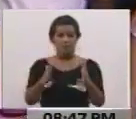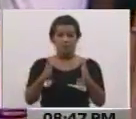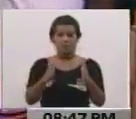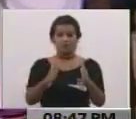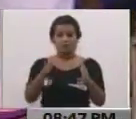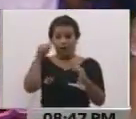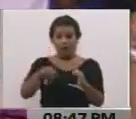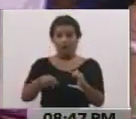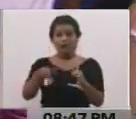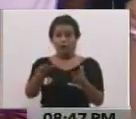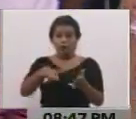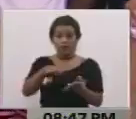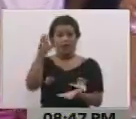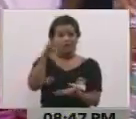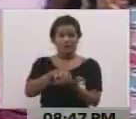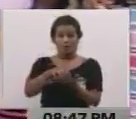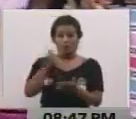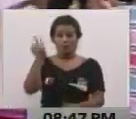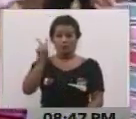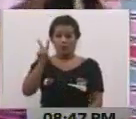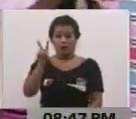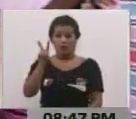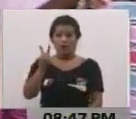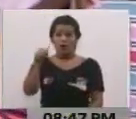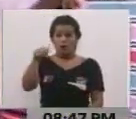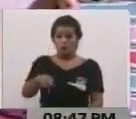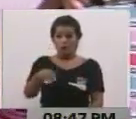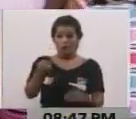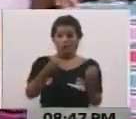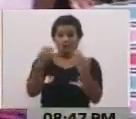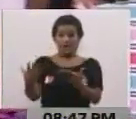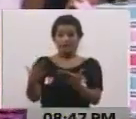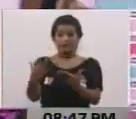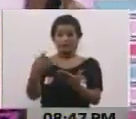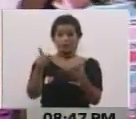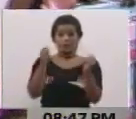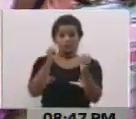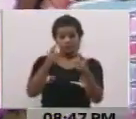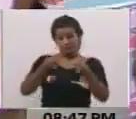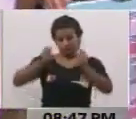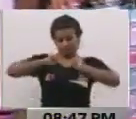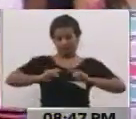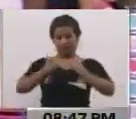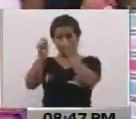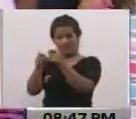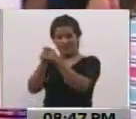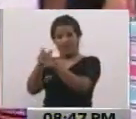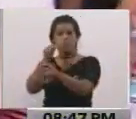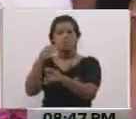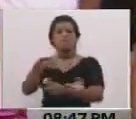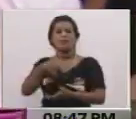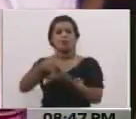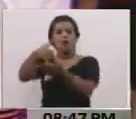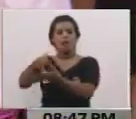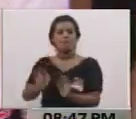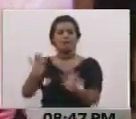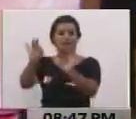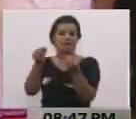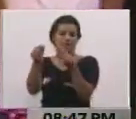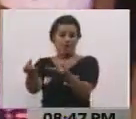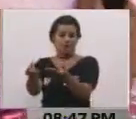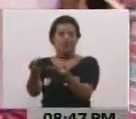Estado venezolano entregue la condecoración a nuestra atleta venezolana en